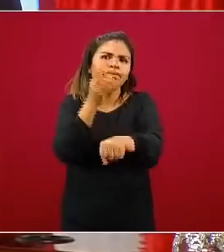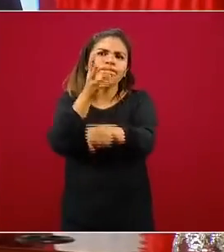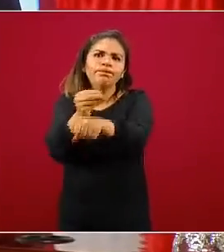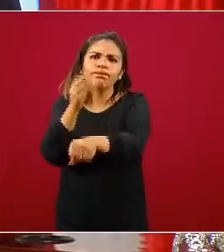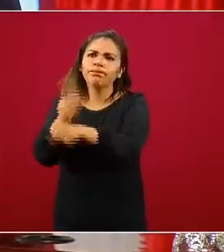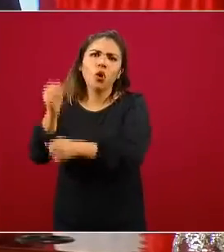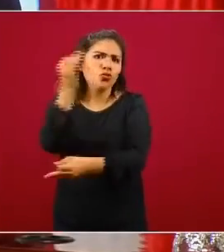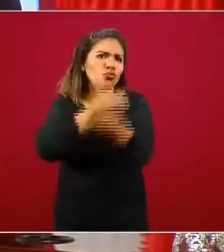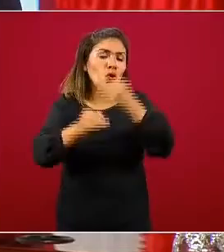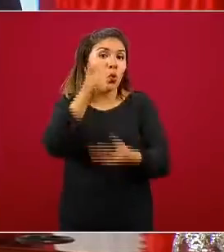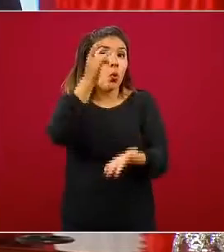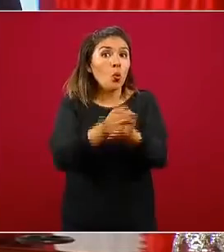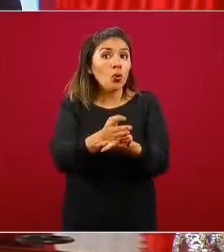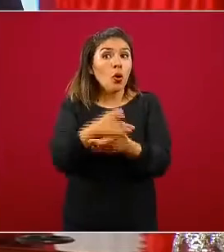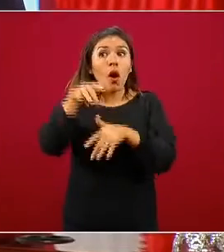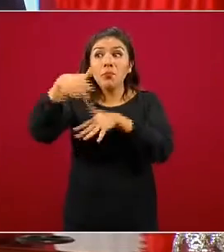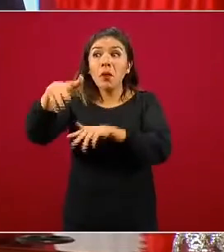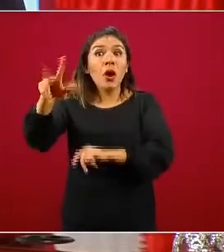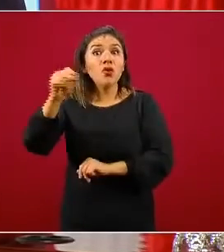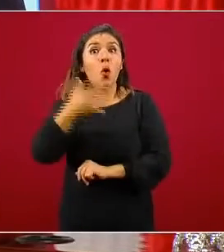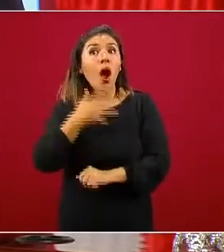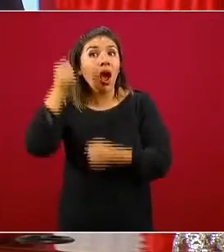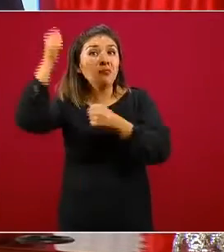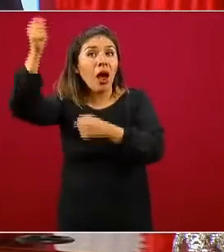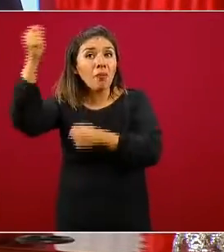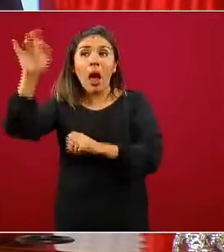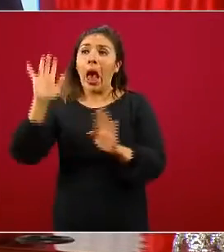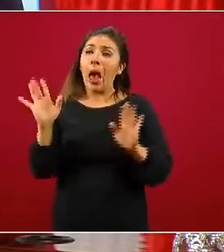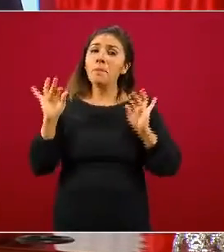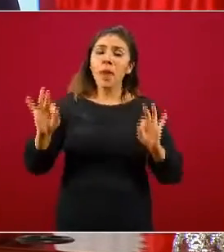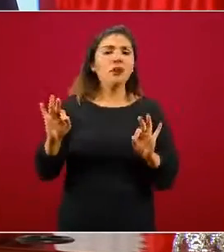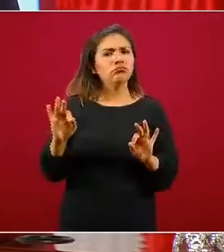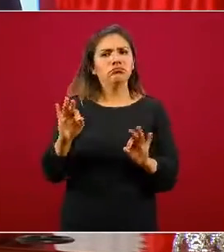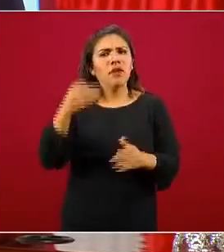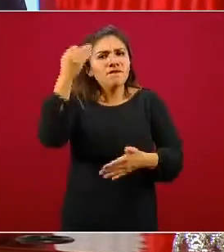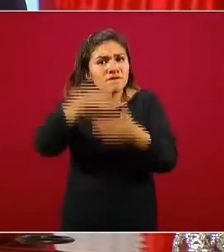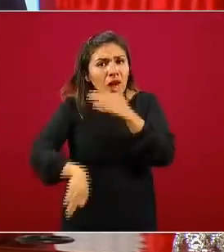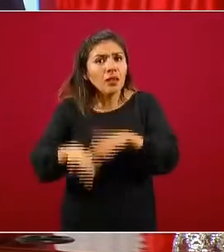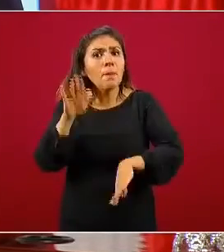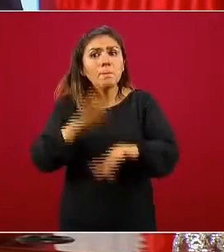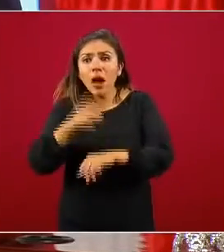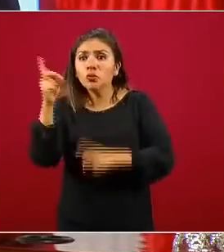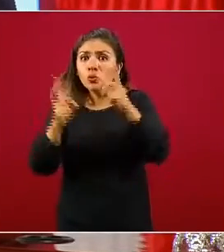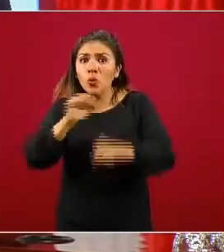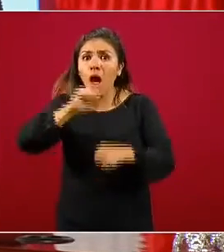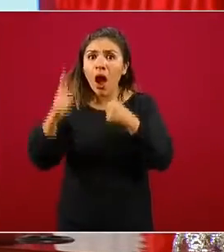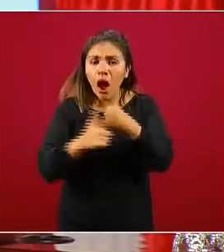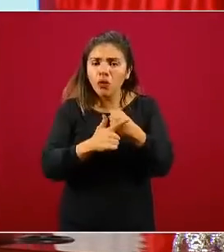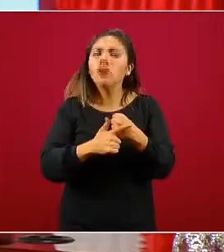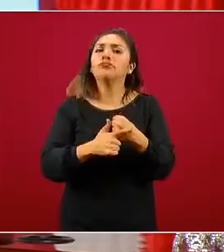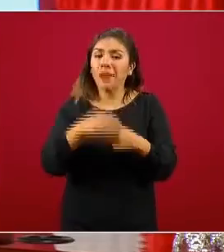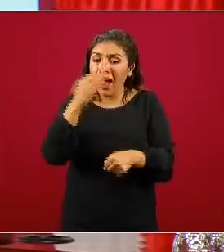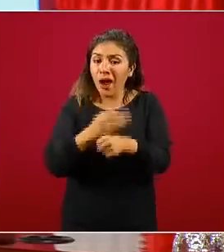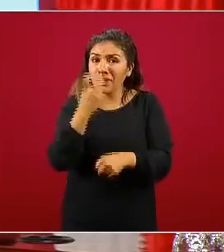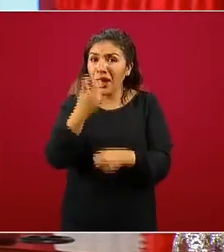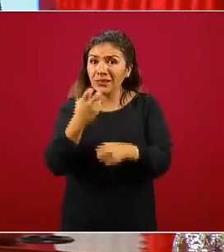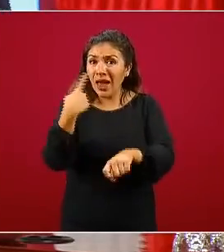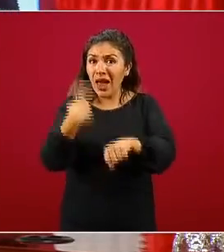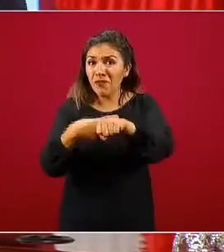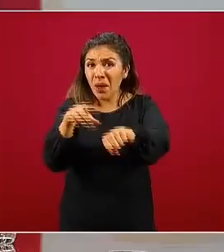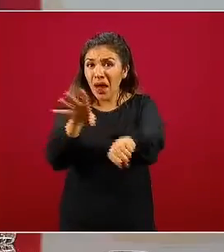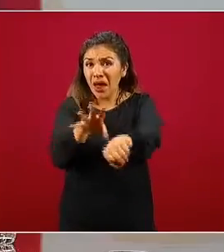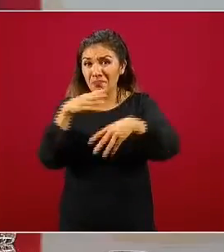todos lados, no solo donde no hay manifestaciones, en todos los lugares donde haga falta. Está siendo una epidemia, una pandemia muy